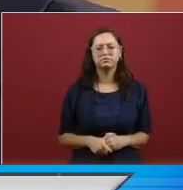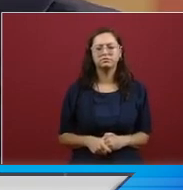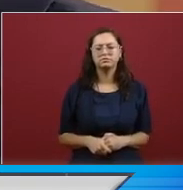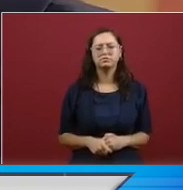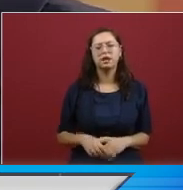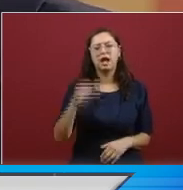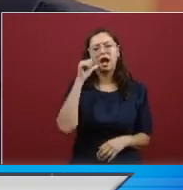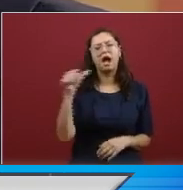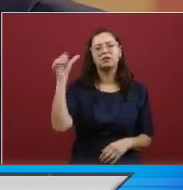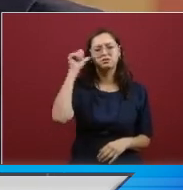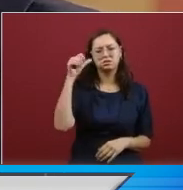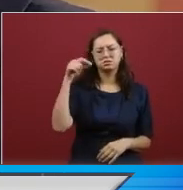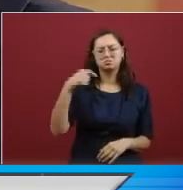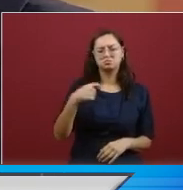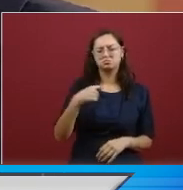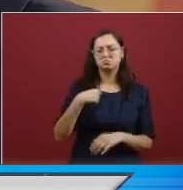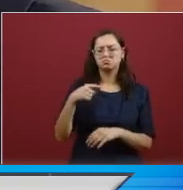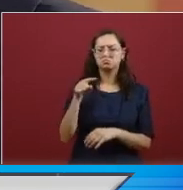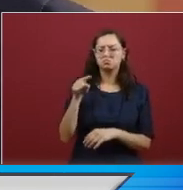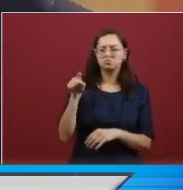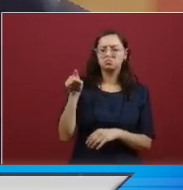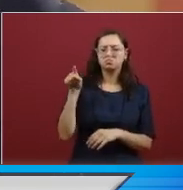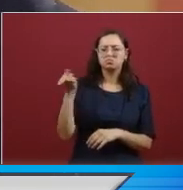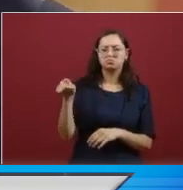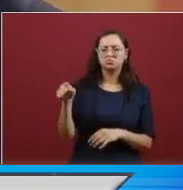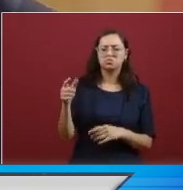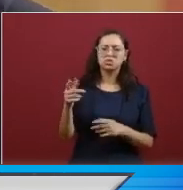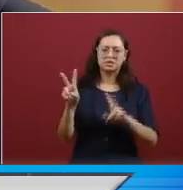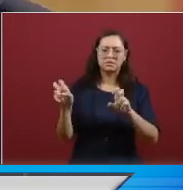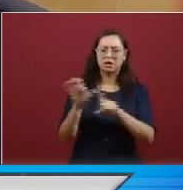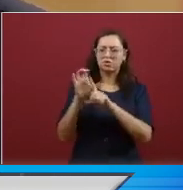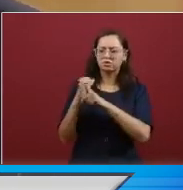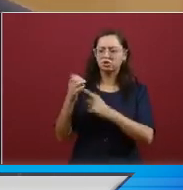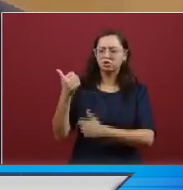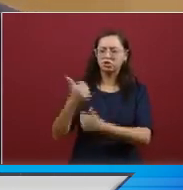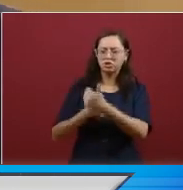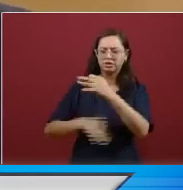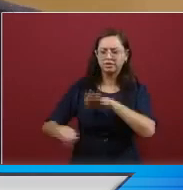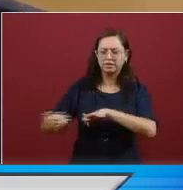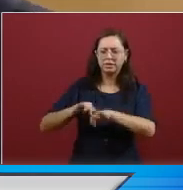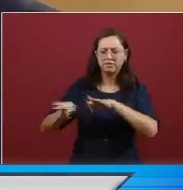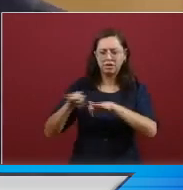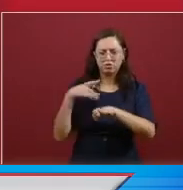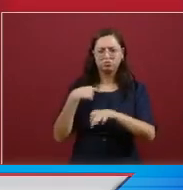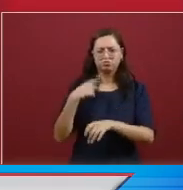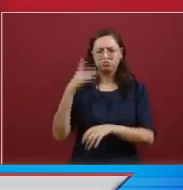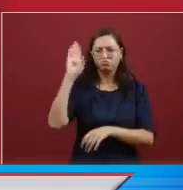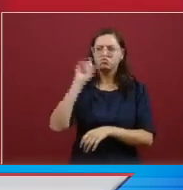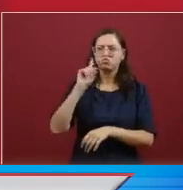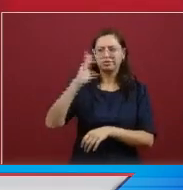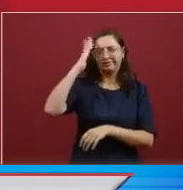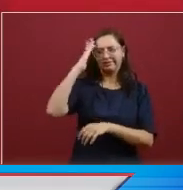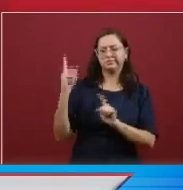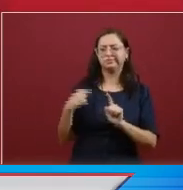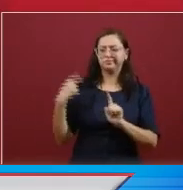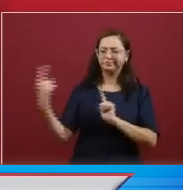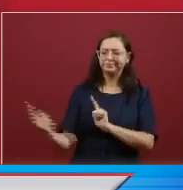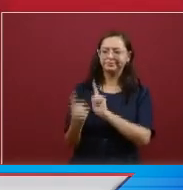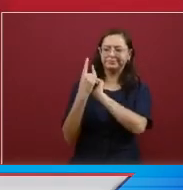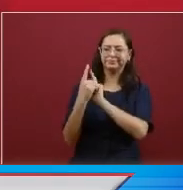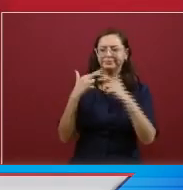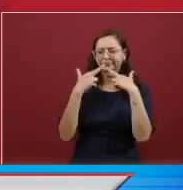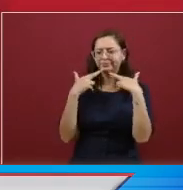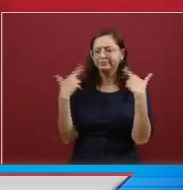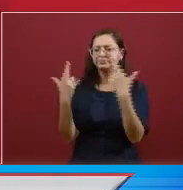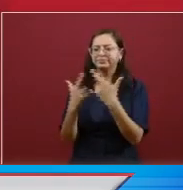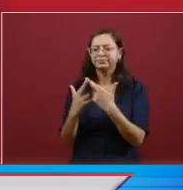la Comisión para la Competencia. El día de ayer se reunió con la directora del Instituto Mexicano para la Competitividad